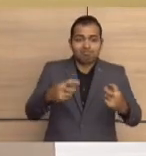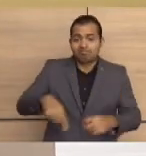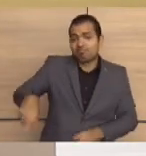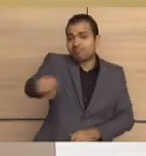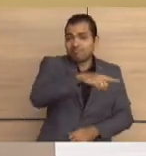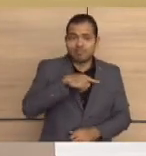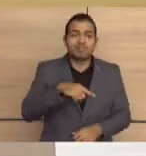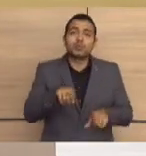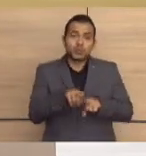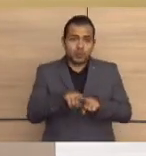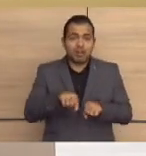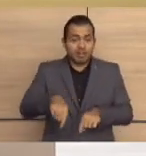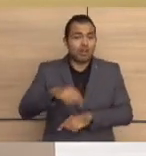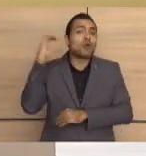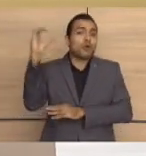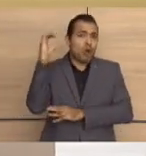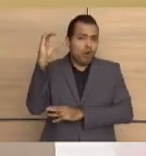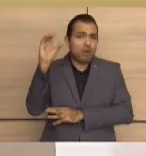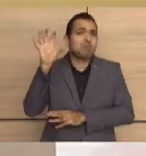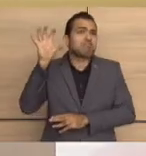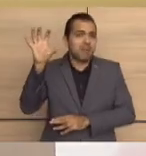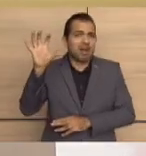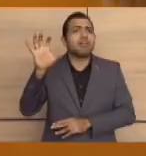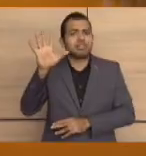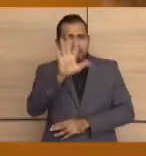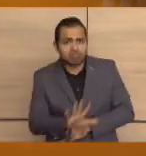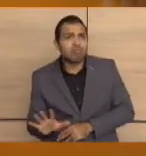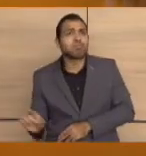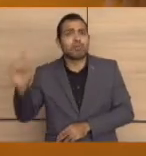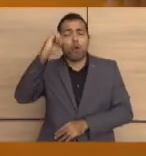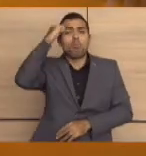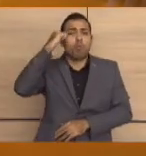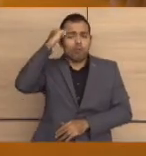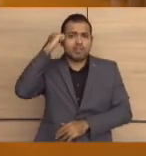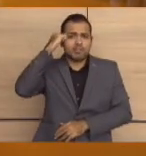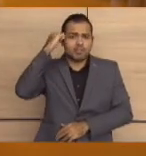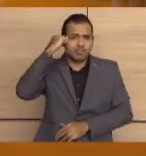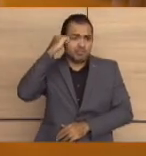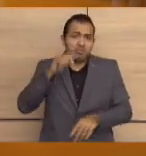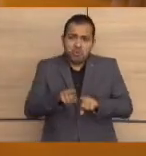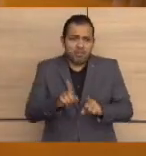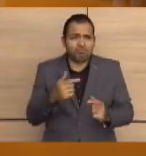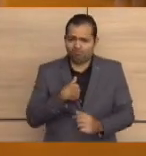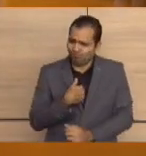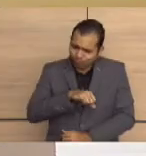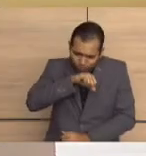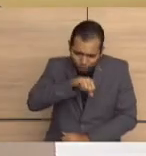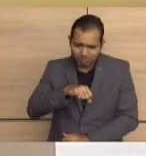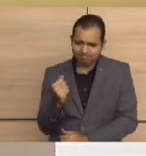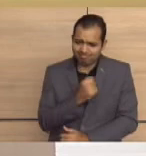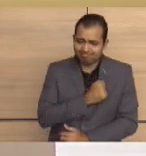Y tristemente, y de pronto hago eco de lo que los compañeros dicen, los